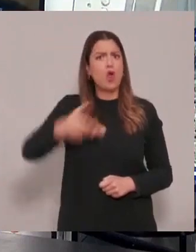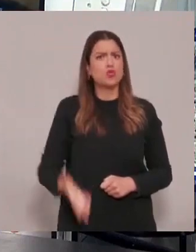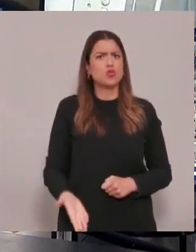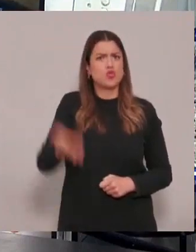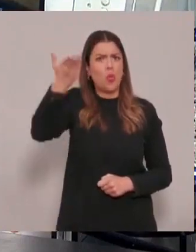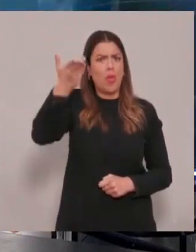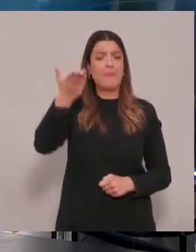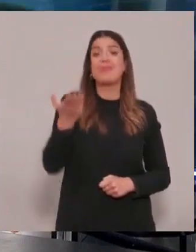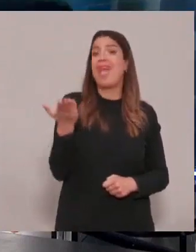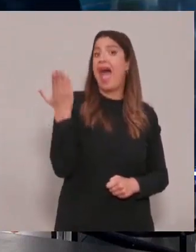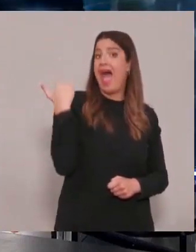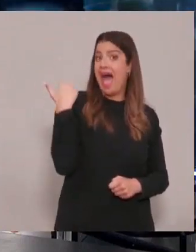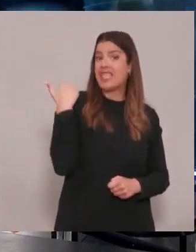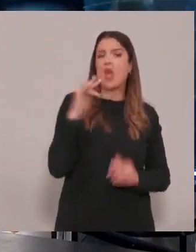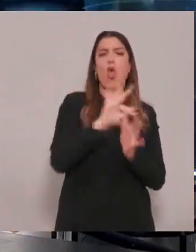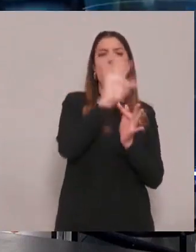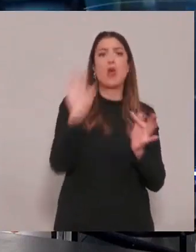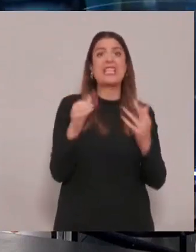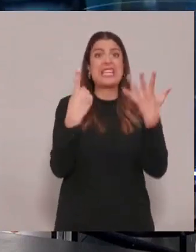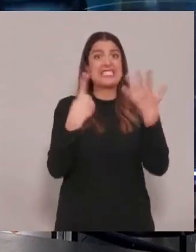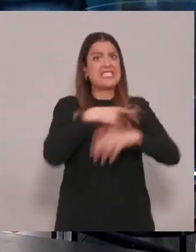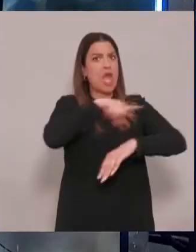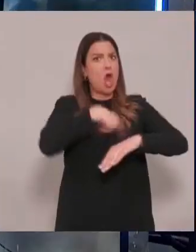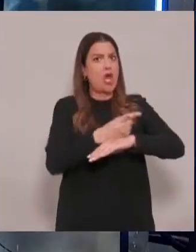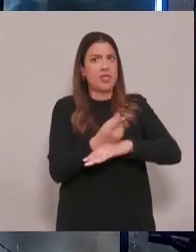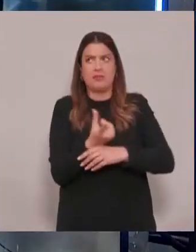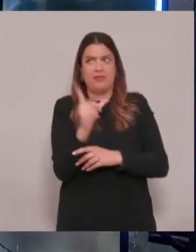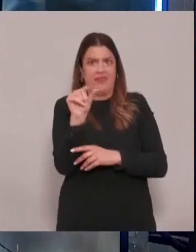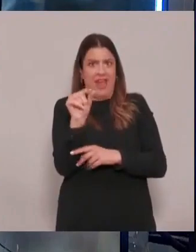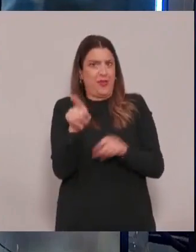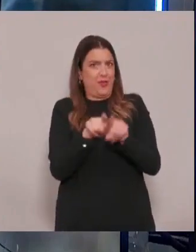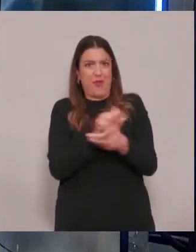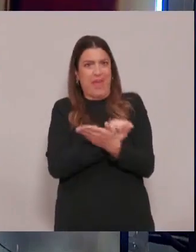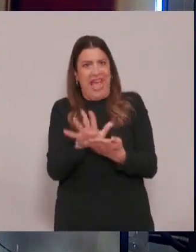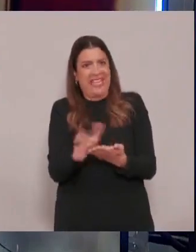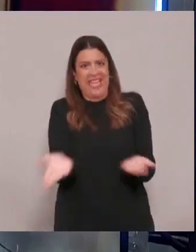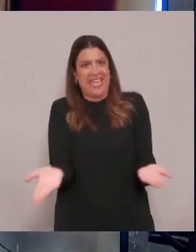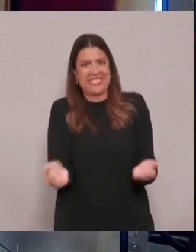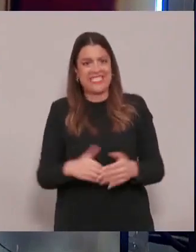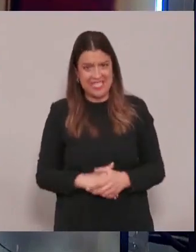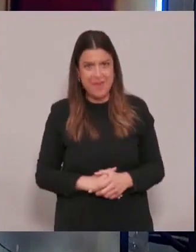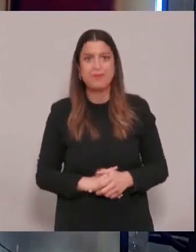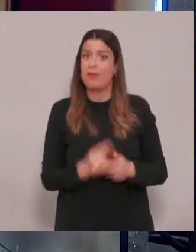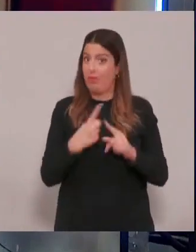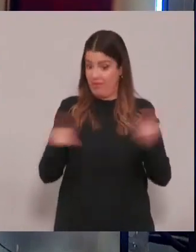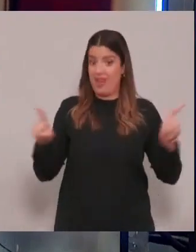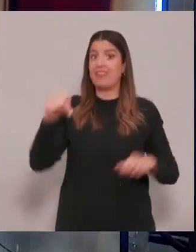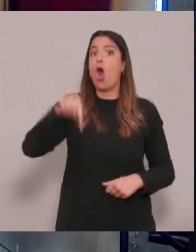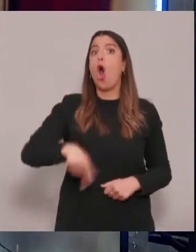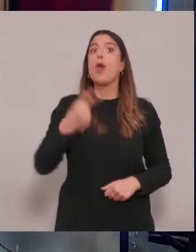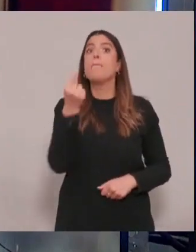seis horas haya sido gratis no cuéntanos gran diferencia Marina hoy se va a triplicar hasta los